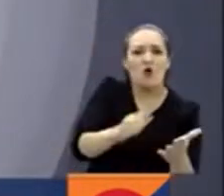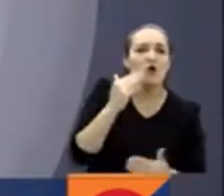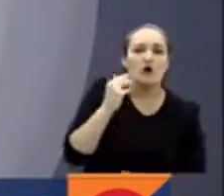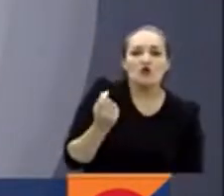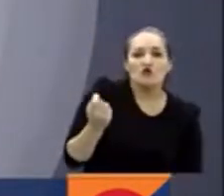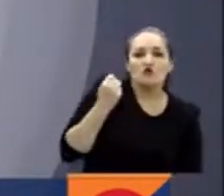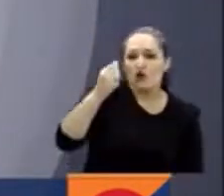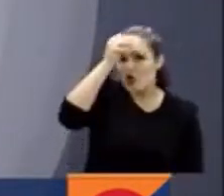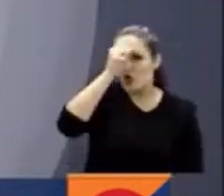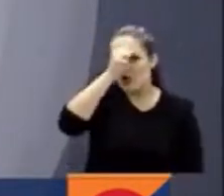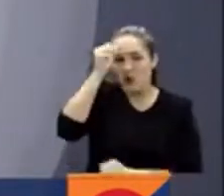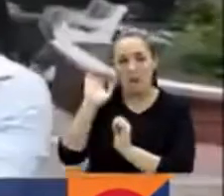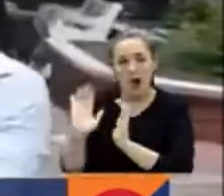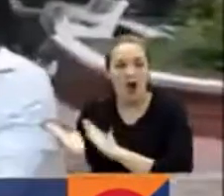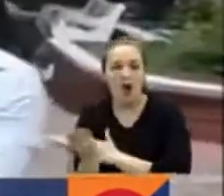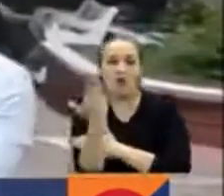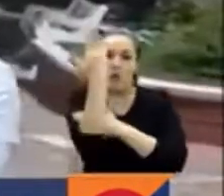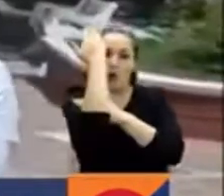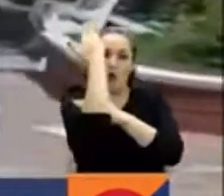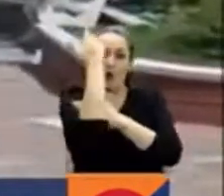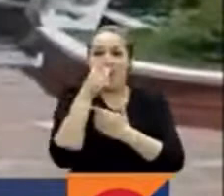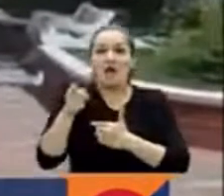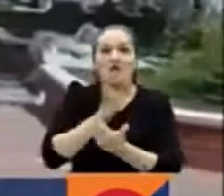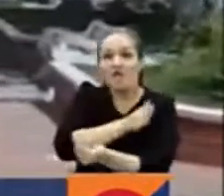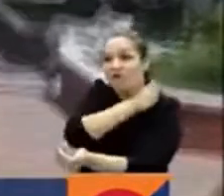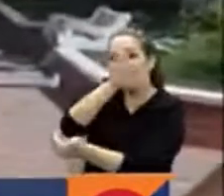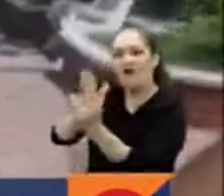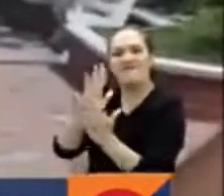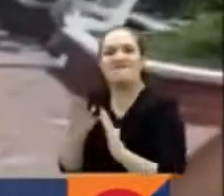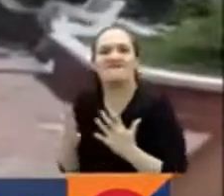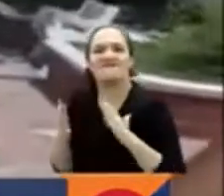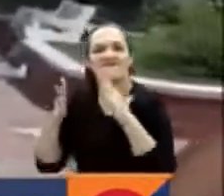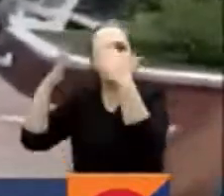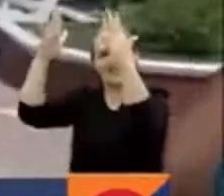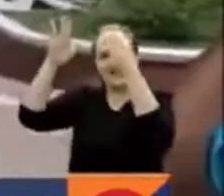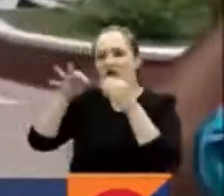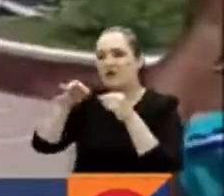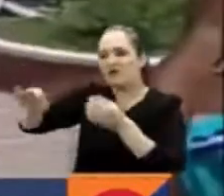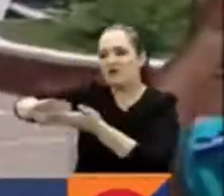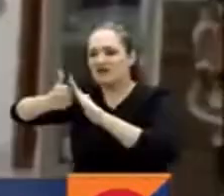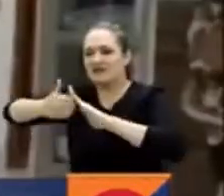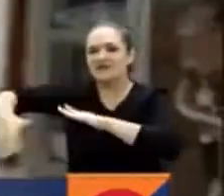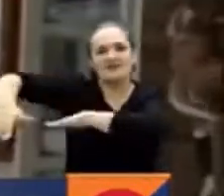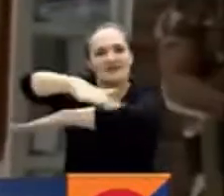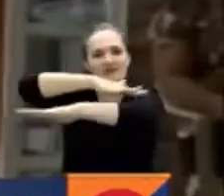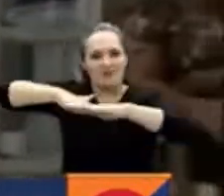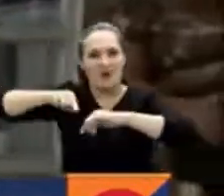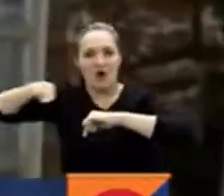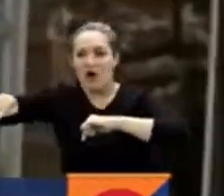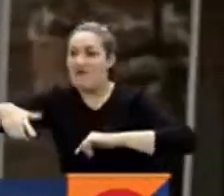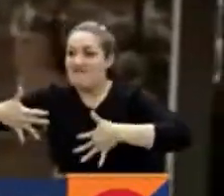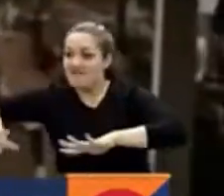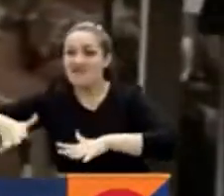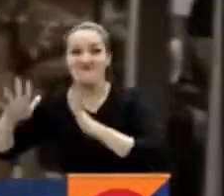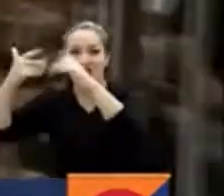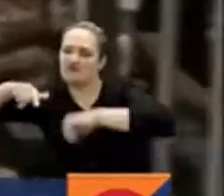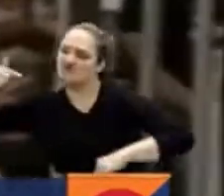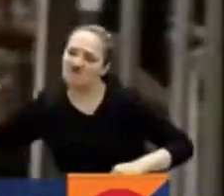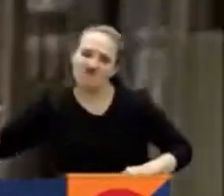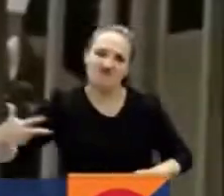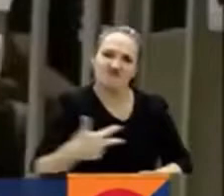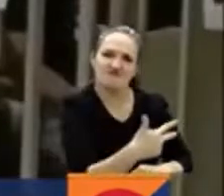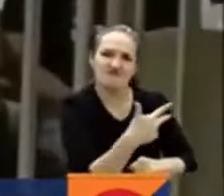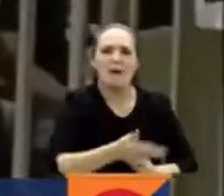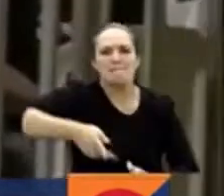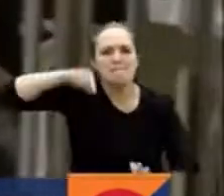madrugada del domingo cuando regresaban a Fundación luego de asistir a las fiestas patronales del corregimiento Santa Rosa de Lima. Y mientras las autoridades ofrecieron 50